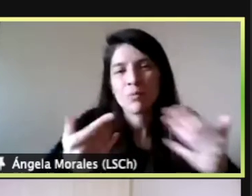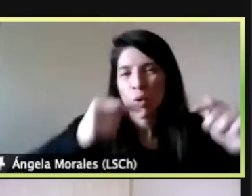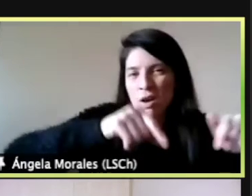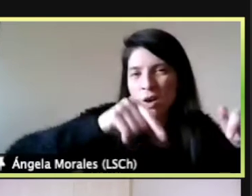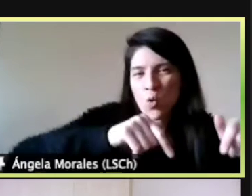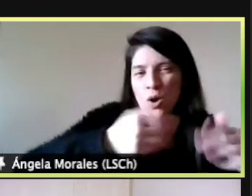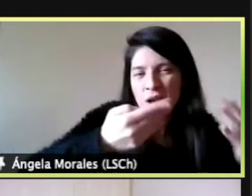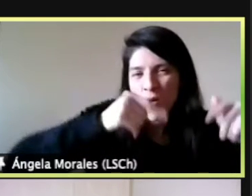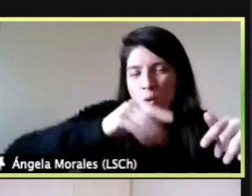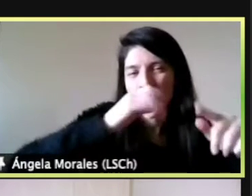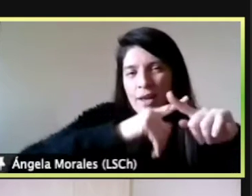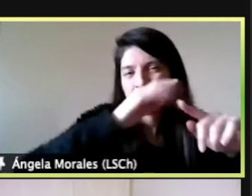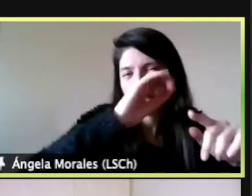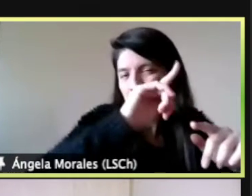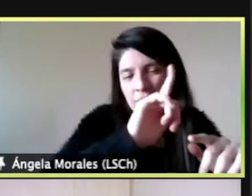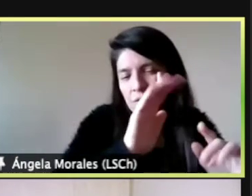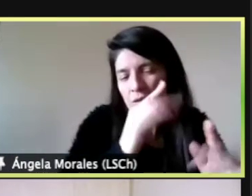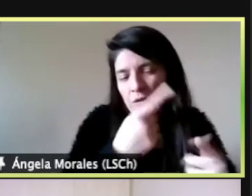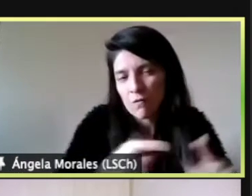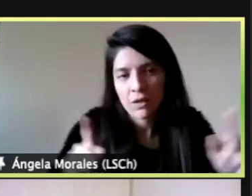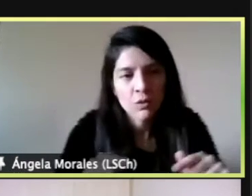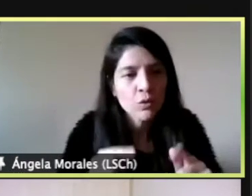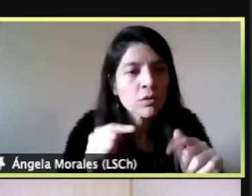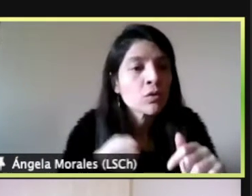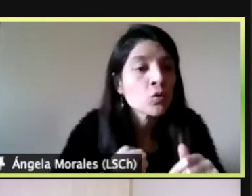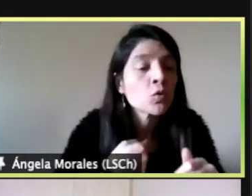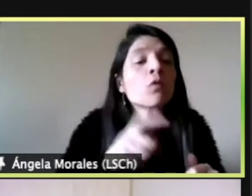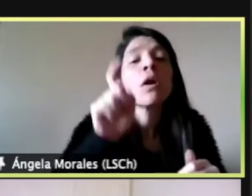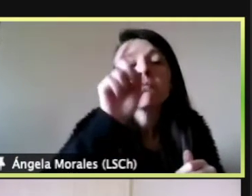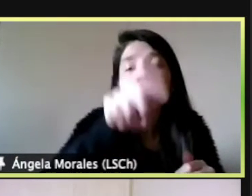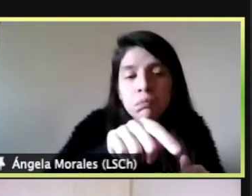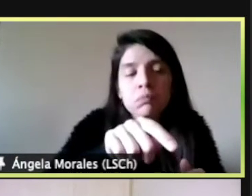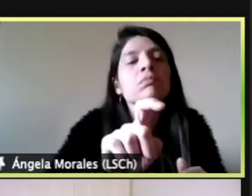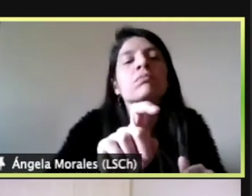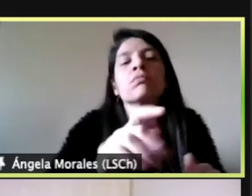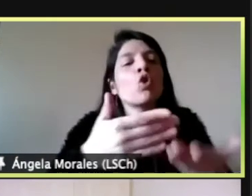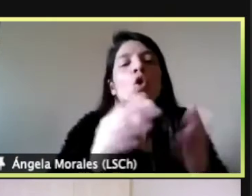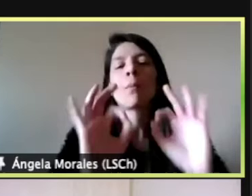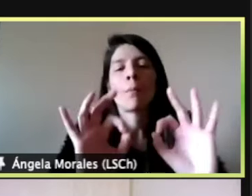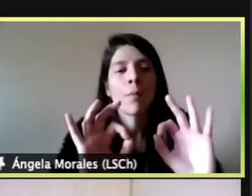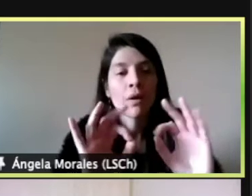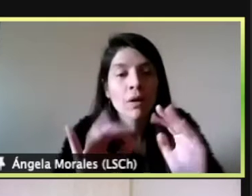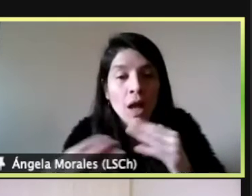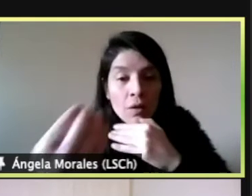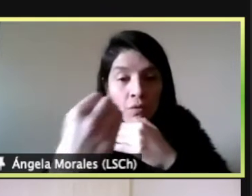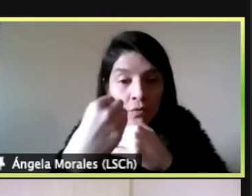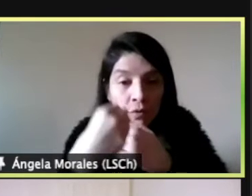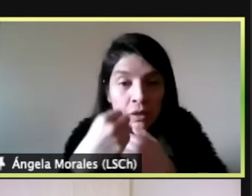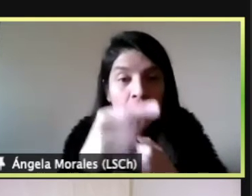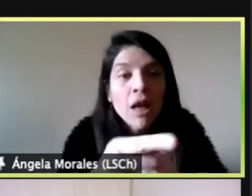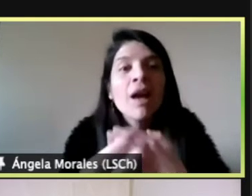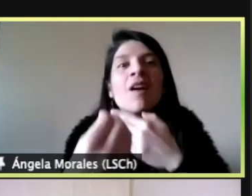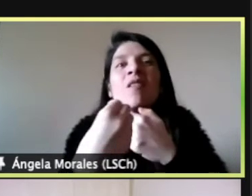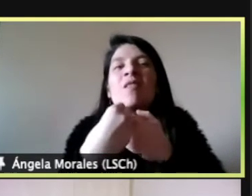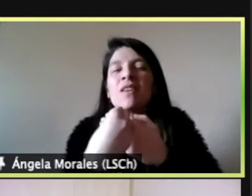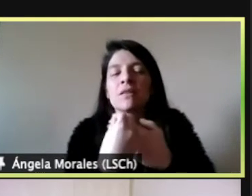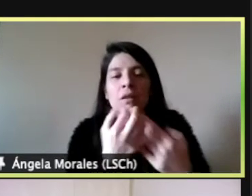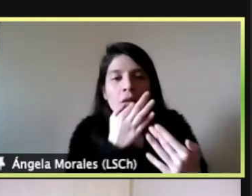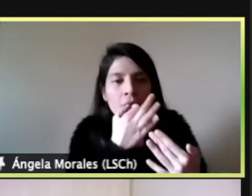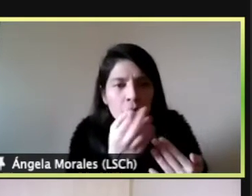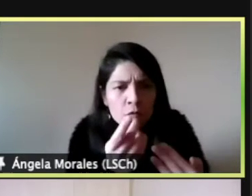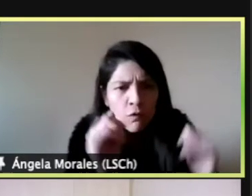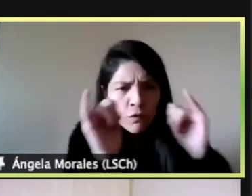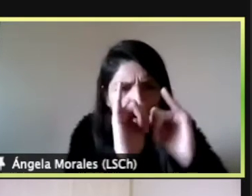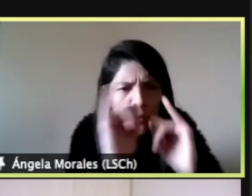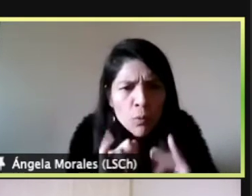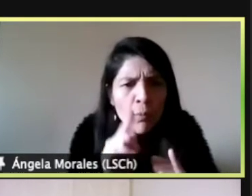voy aquí a abrirlo con el Excel normal. Excel me va a dar una alerta. Y esta alerta me dice el formato y la